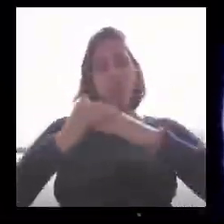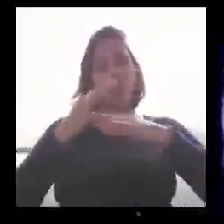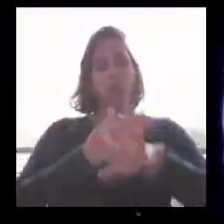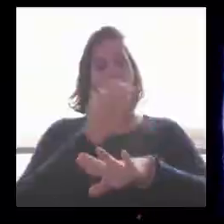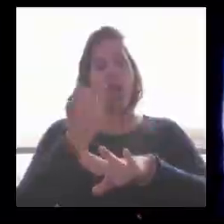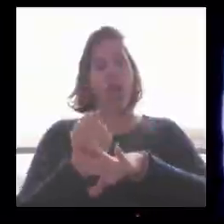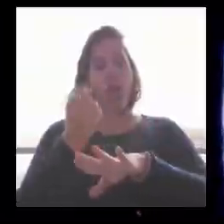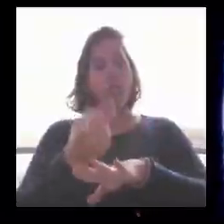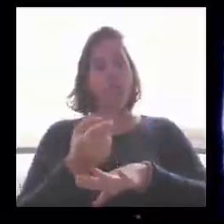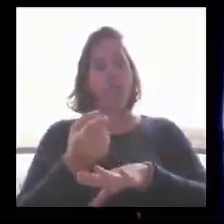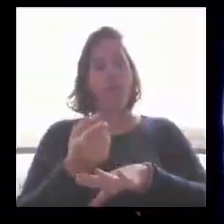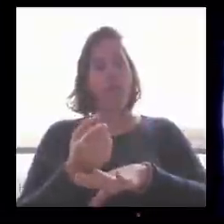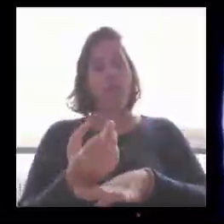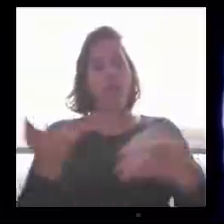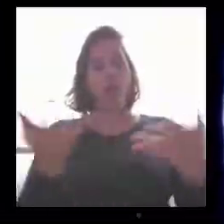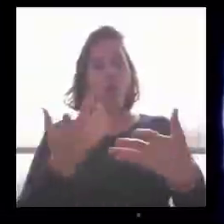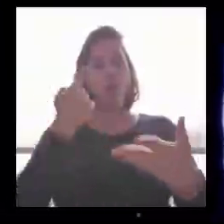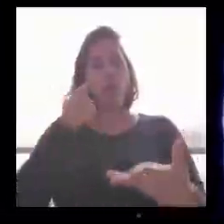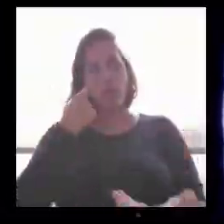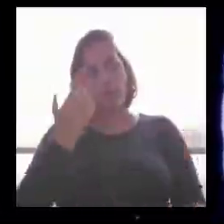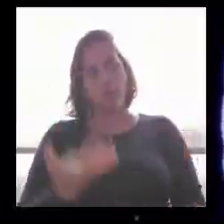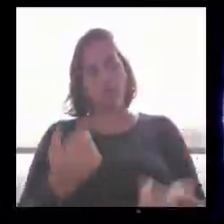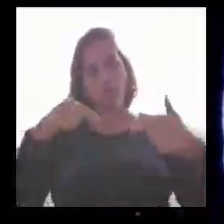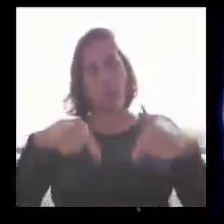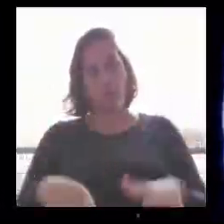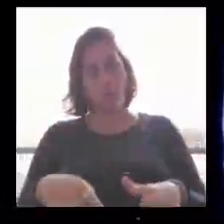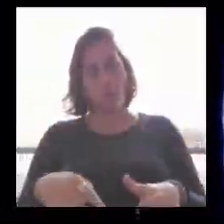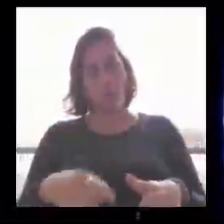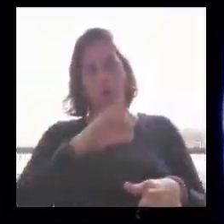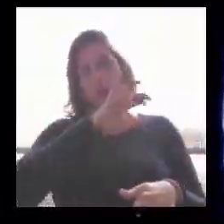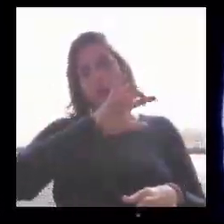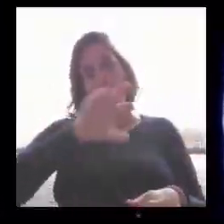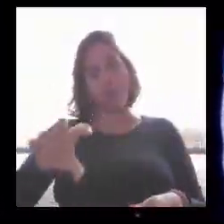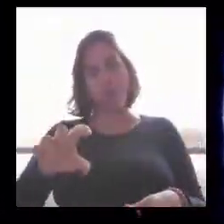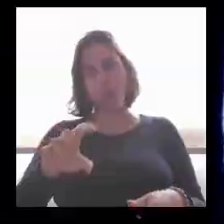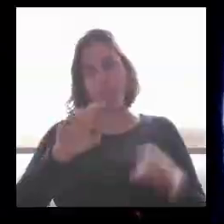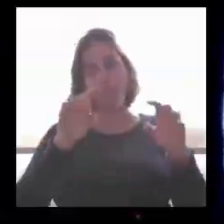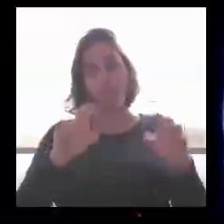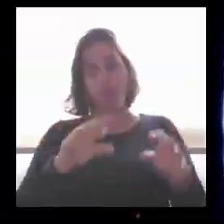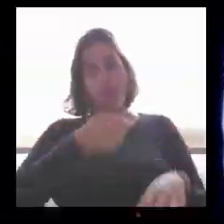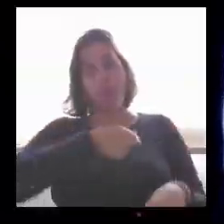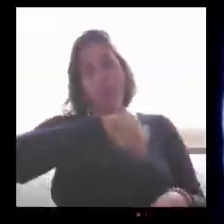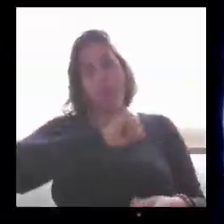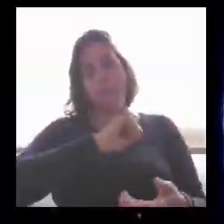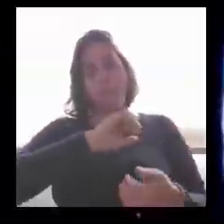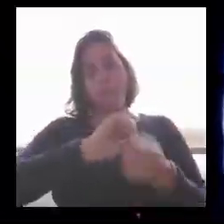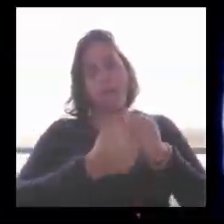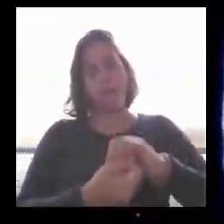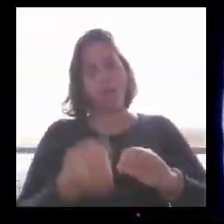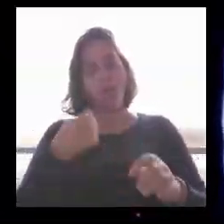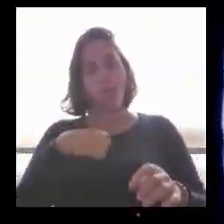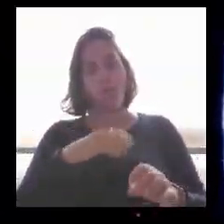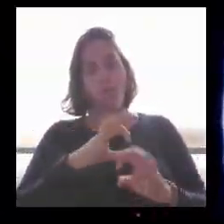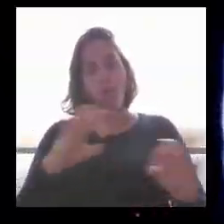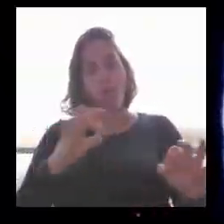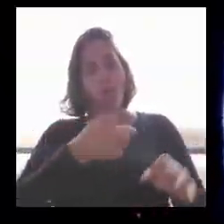tal cual la conocemos hoy en el alfabeto español o castellano para los españoles,